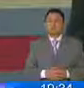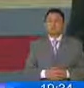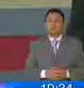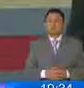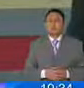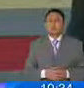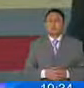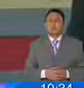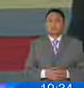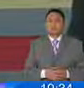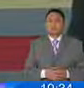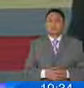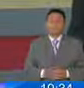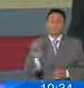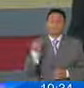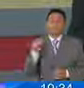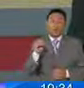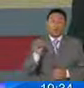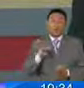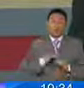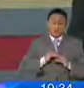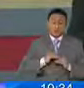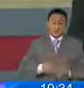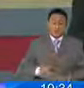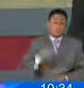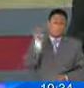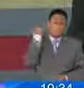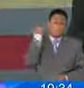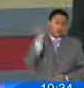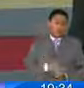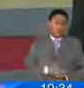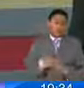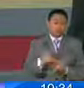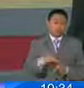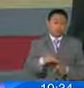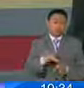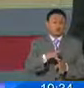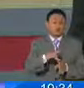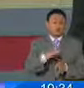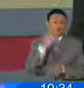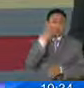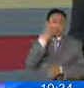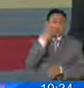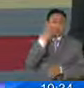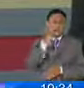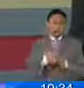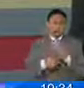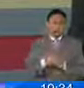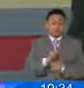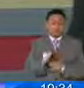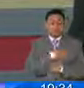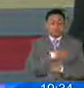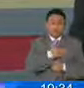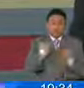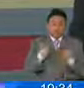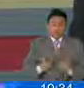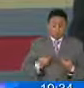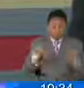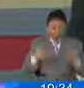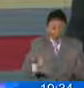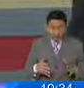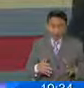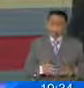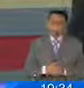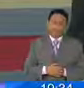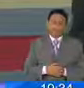El embarazo adolescente puede representar un riesgo para la madre y el niño cuando sus cuerpos no están ni física ni emocionalmente preparados.